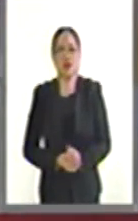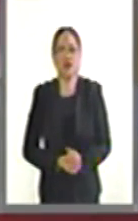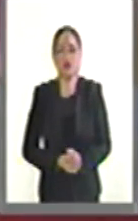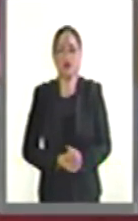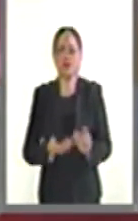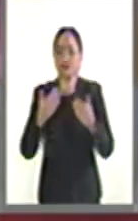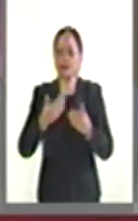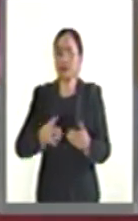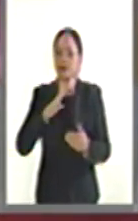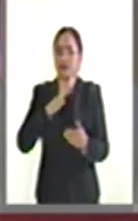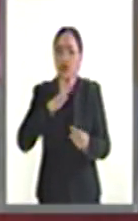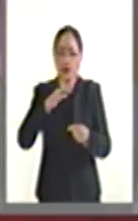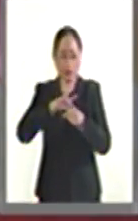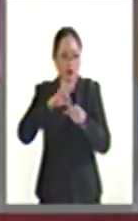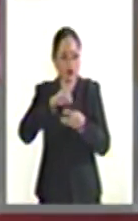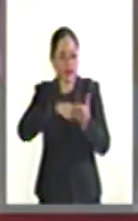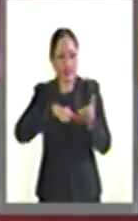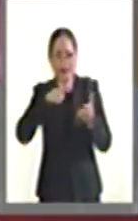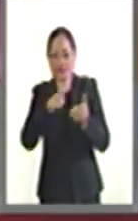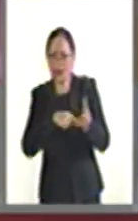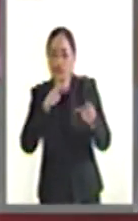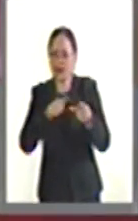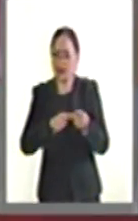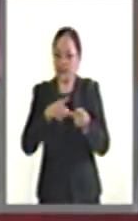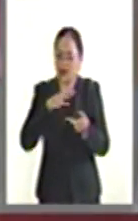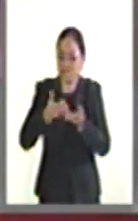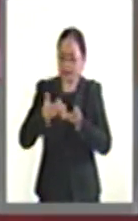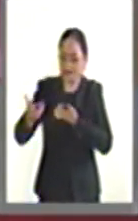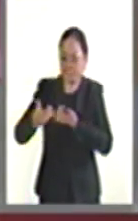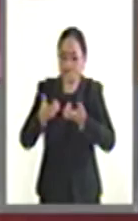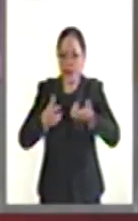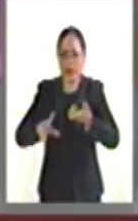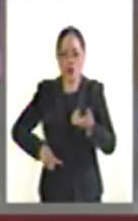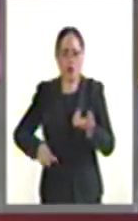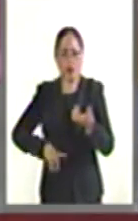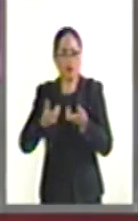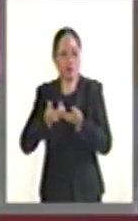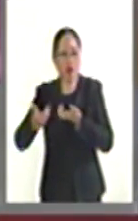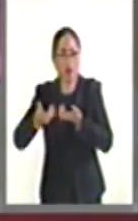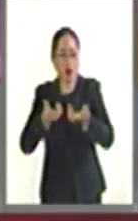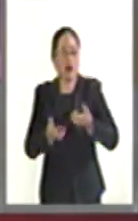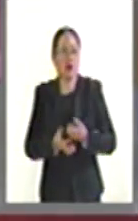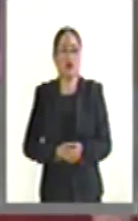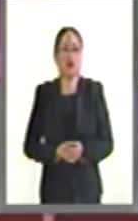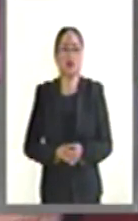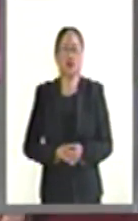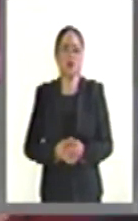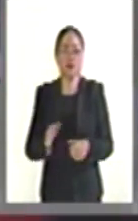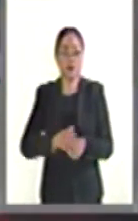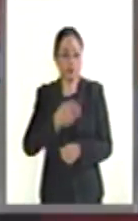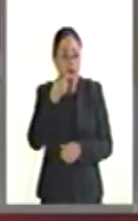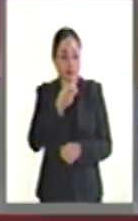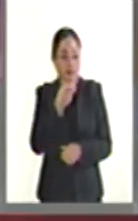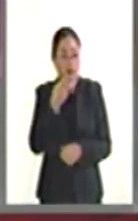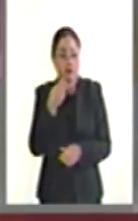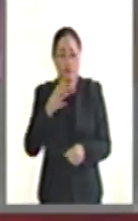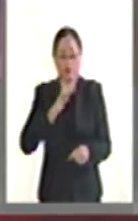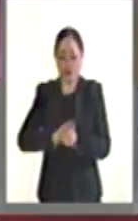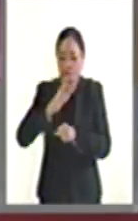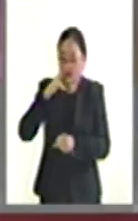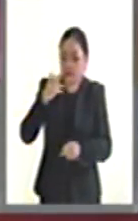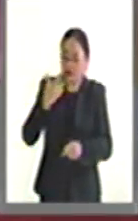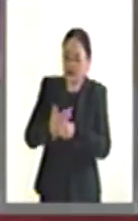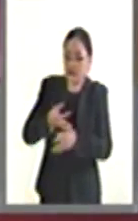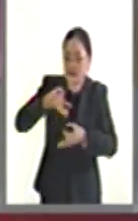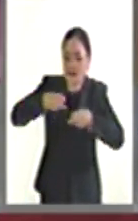de las elecciones y de la división de poderes. Por tal razón, el papel que tienen los